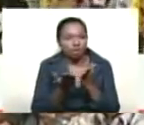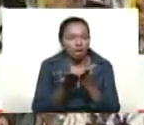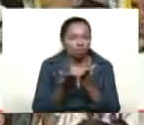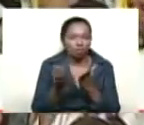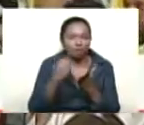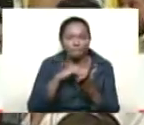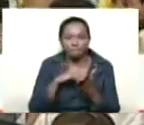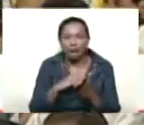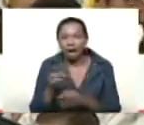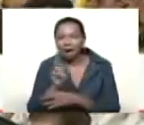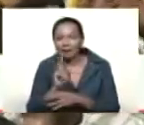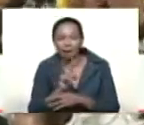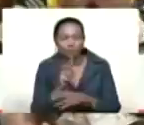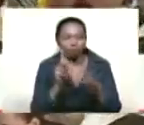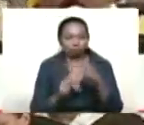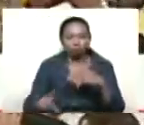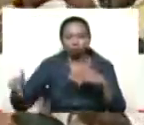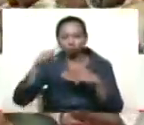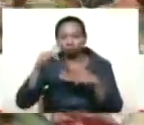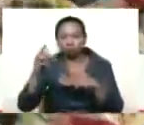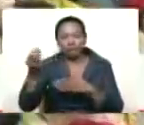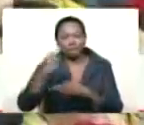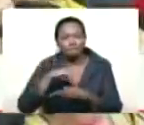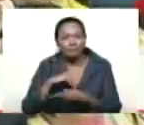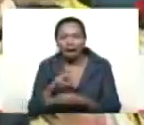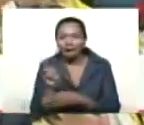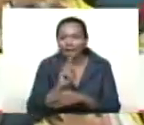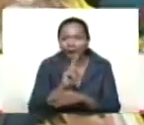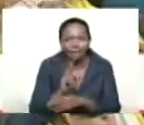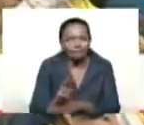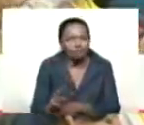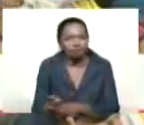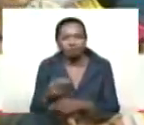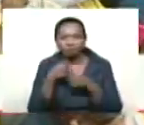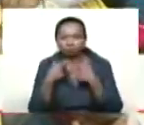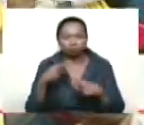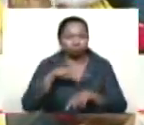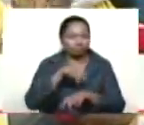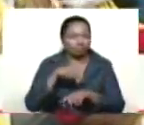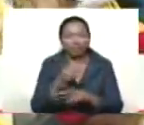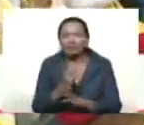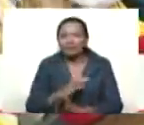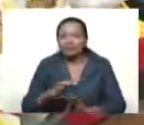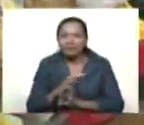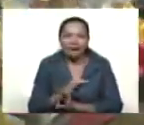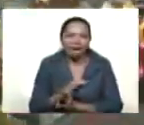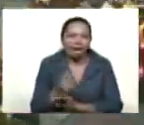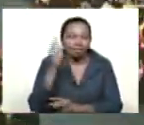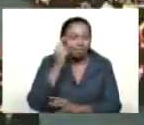manera inmediata, sin perder tiempo. Sin perder un día.